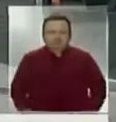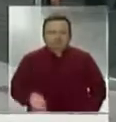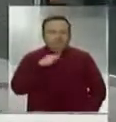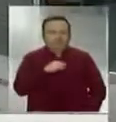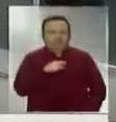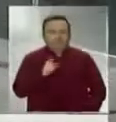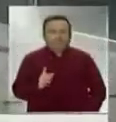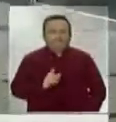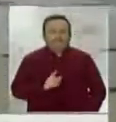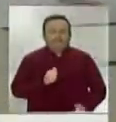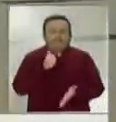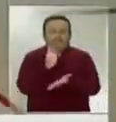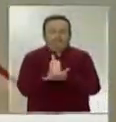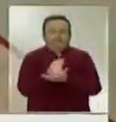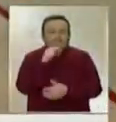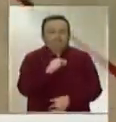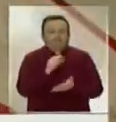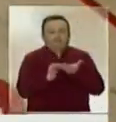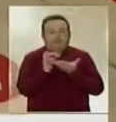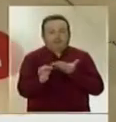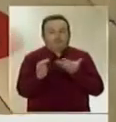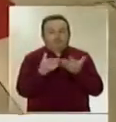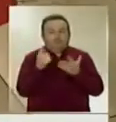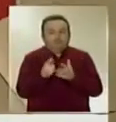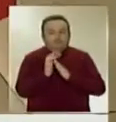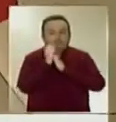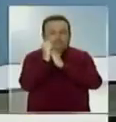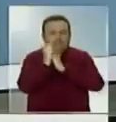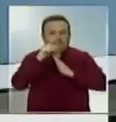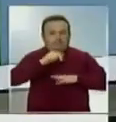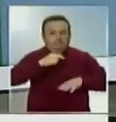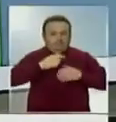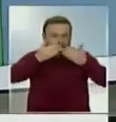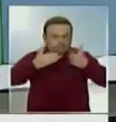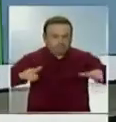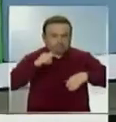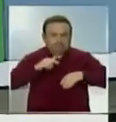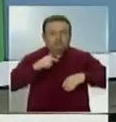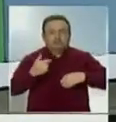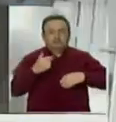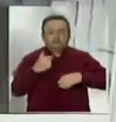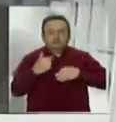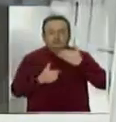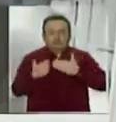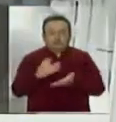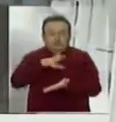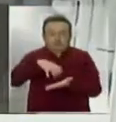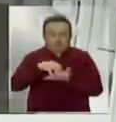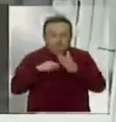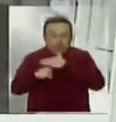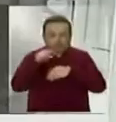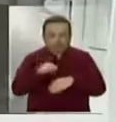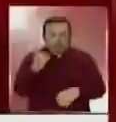Ahí estaba entonces el alcalde de la comuna encabezando, por supuesto, esta reapertura del Mall Plaza Oeste, que les decía yo también